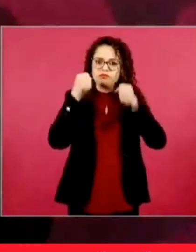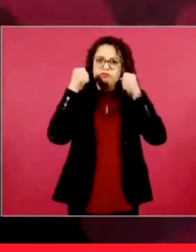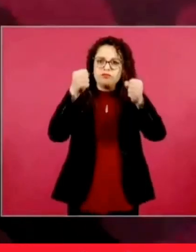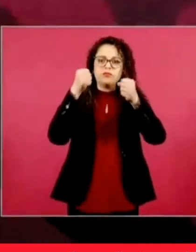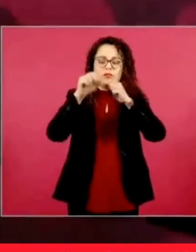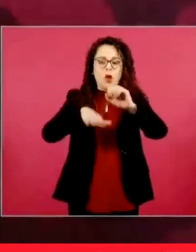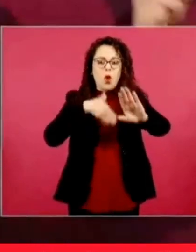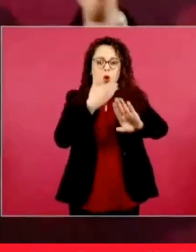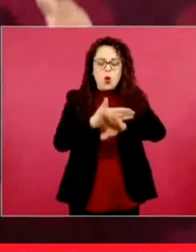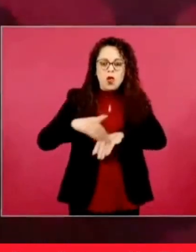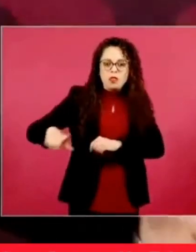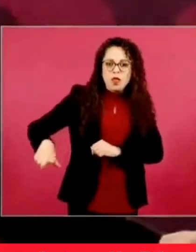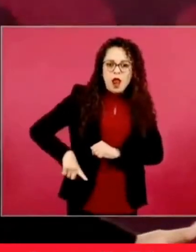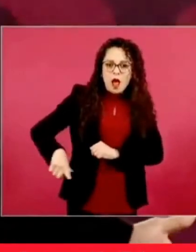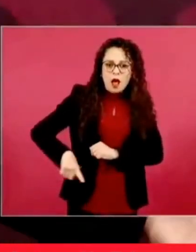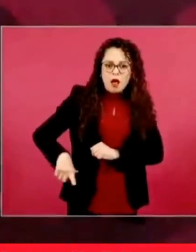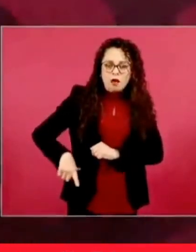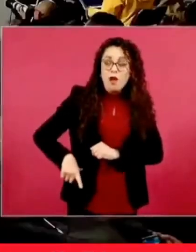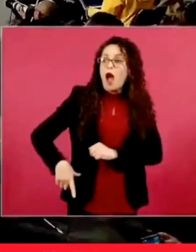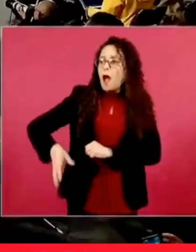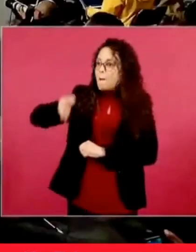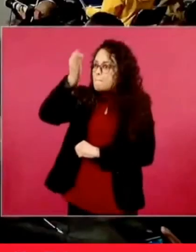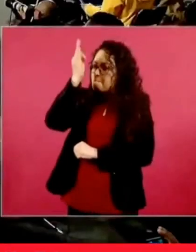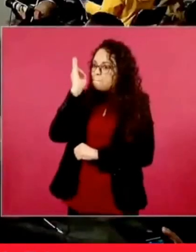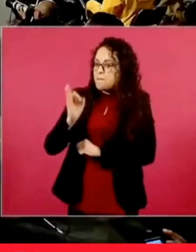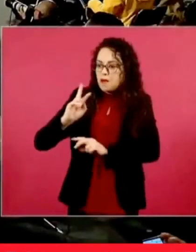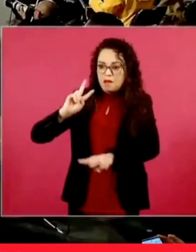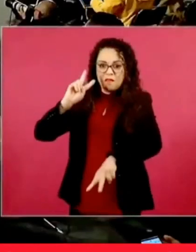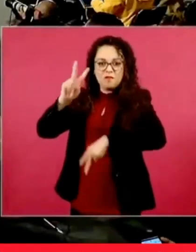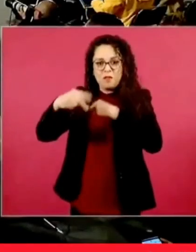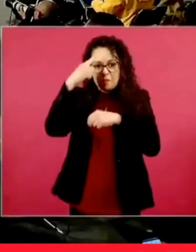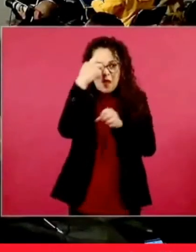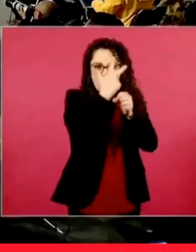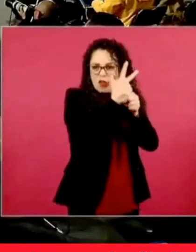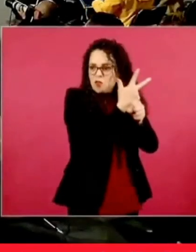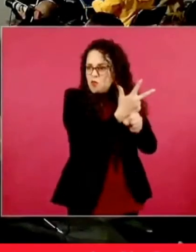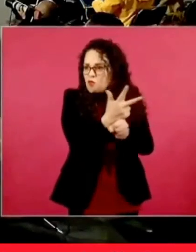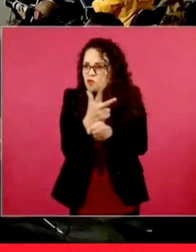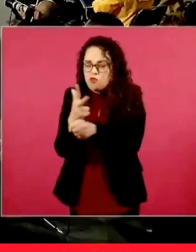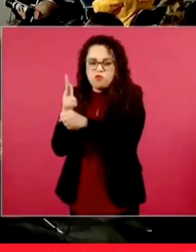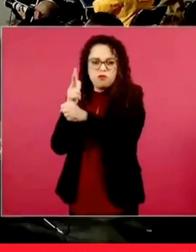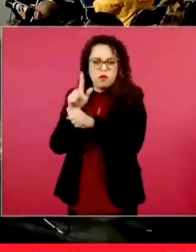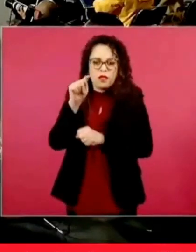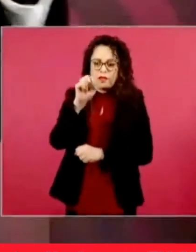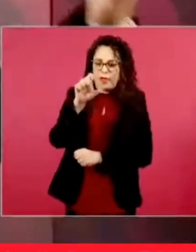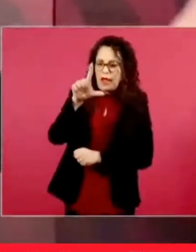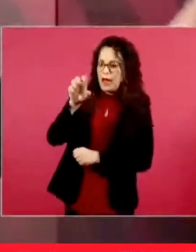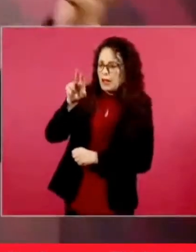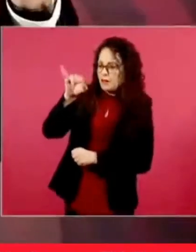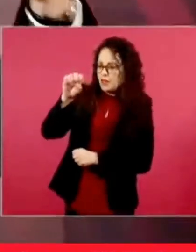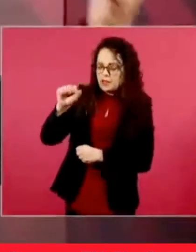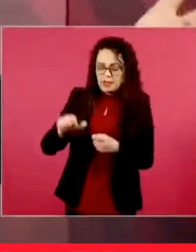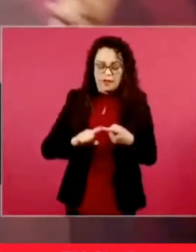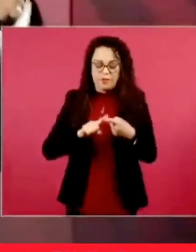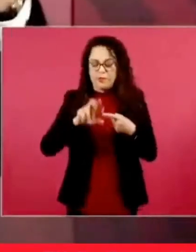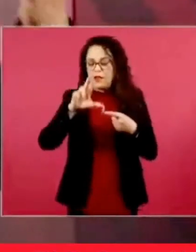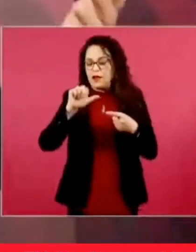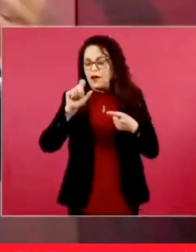un despliegue de Televisa y de Radio Fórmula y no sé cuántos